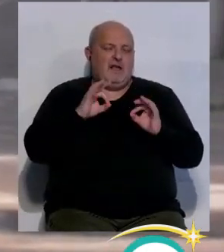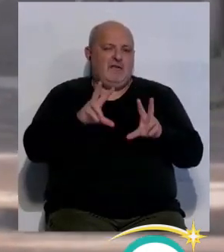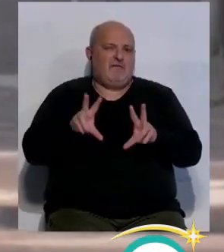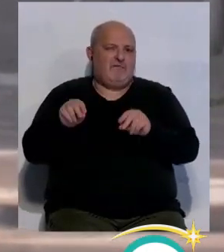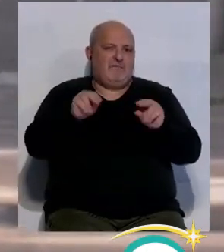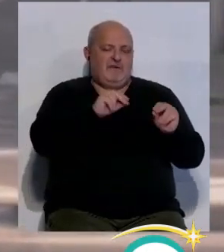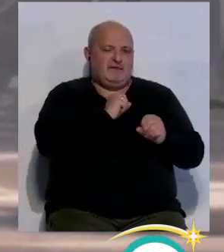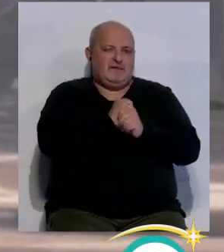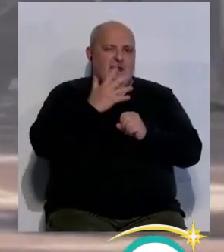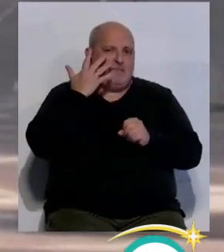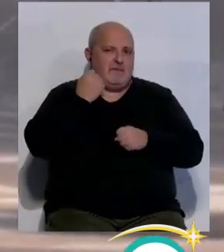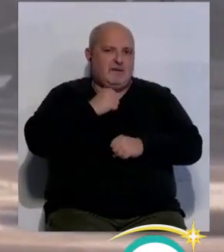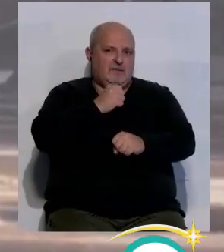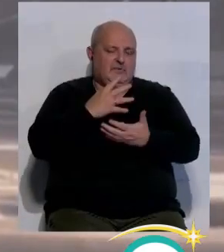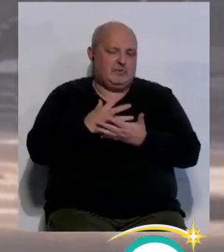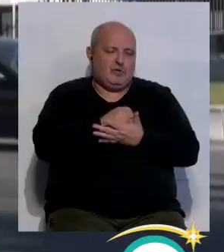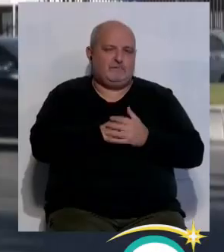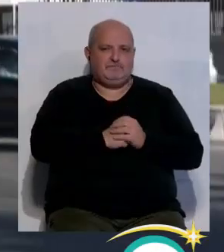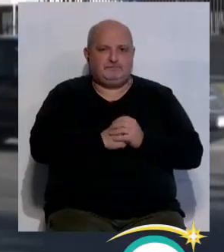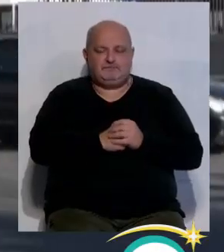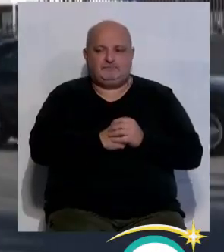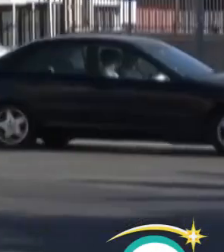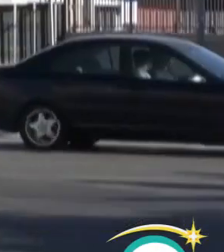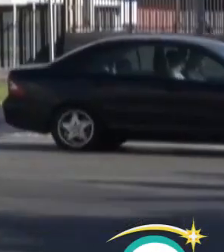acaben los trabajos de limpieza necesarios.